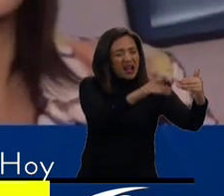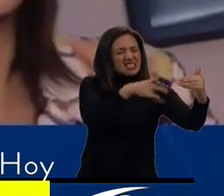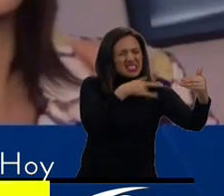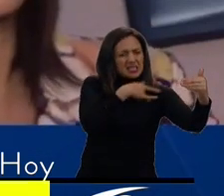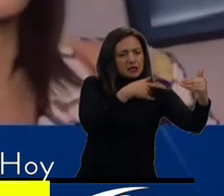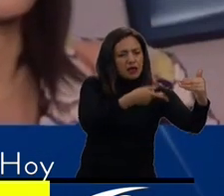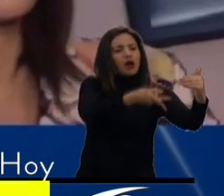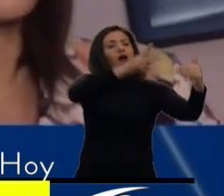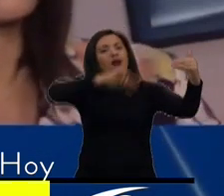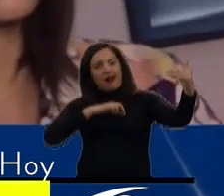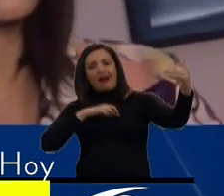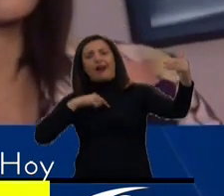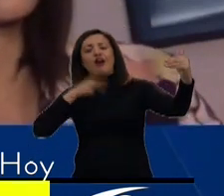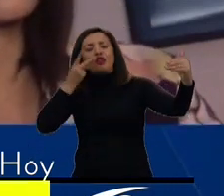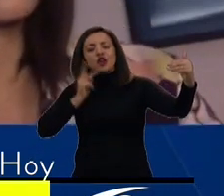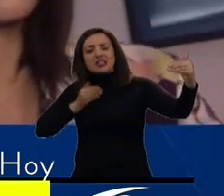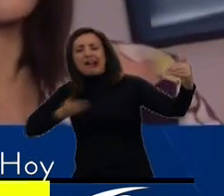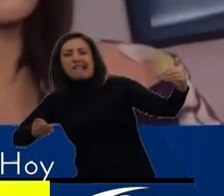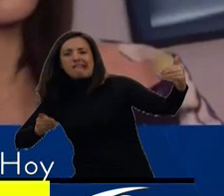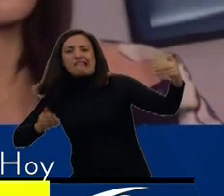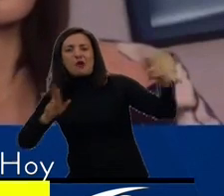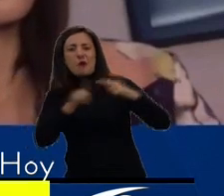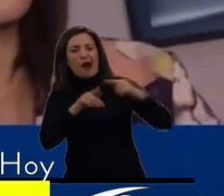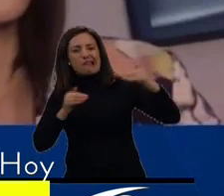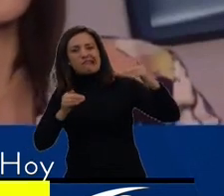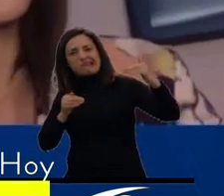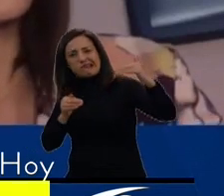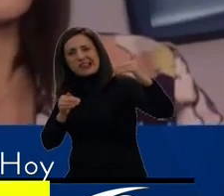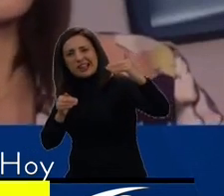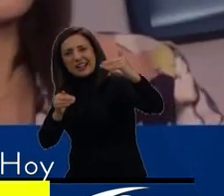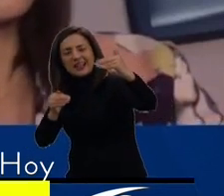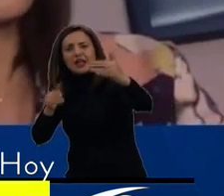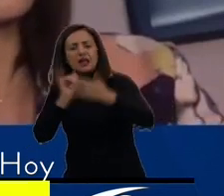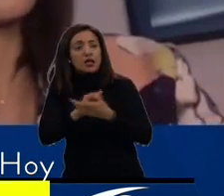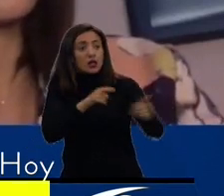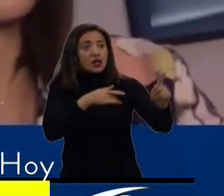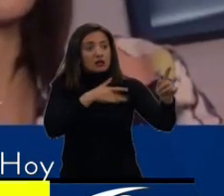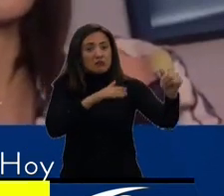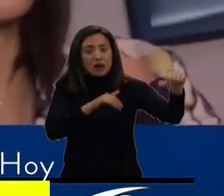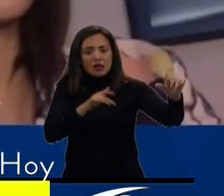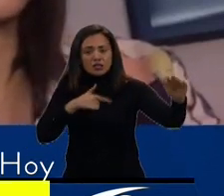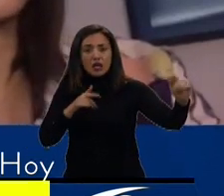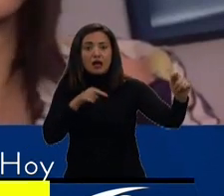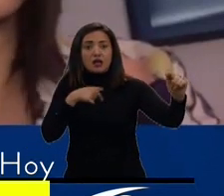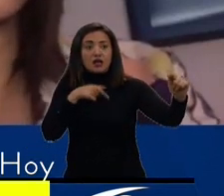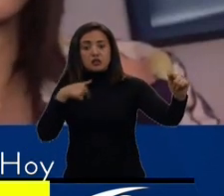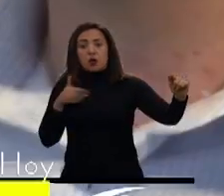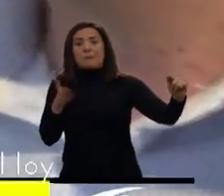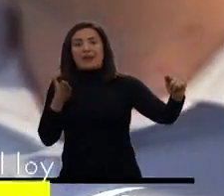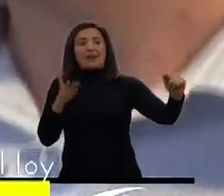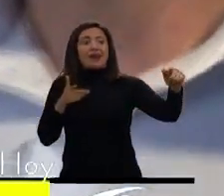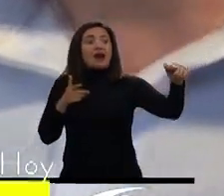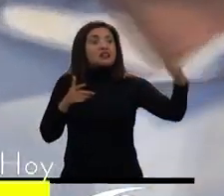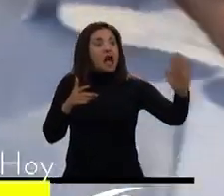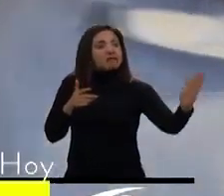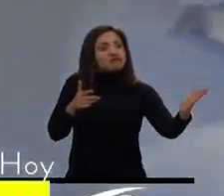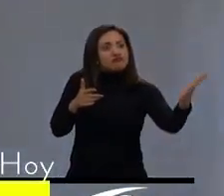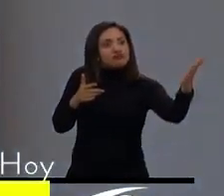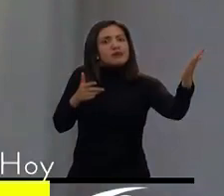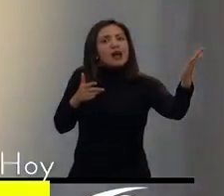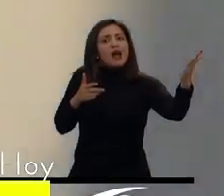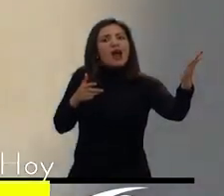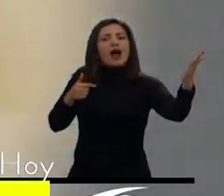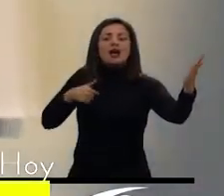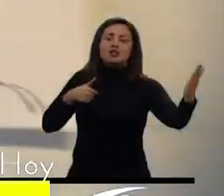Entonces ha coincidido en siempre que cuando ella estaba muy mal, yo a lo mejor estaba un poquito mejor, y al revés. ¿Y qué síntomas has tenido?